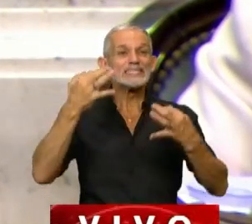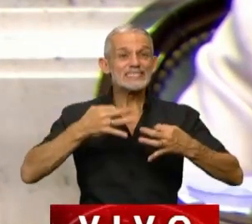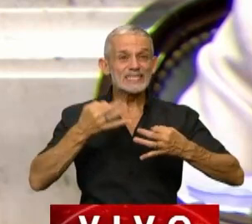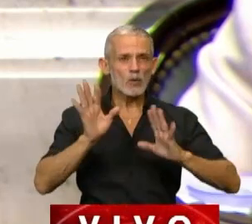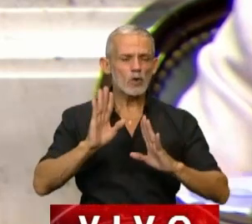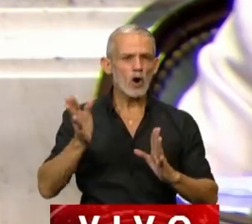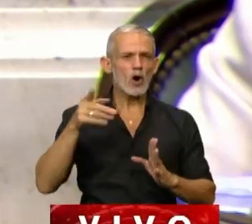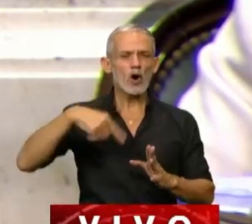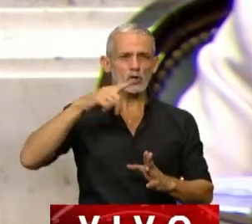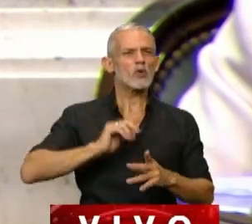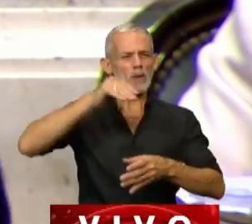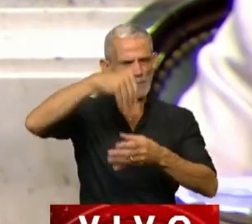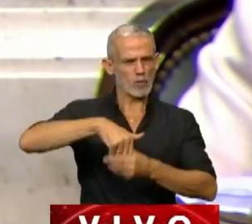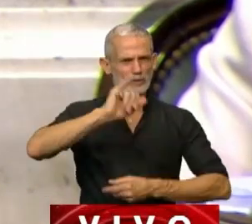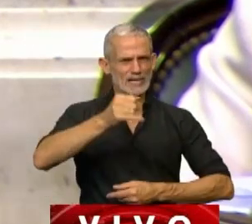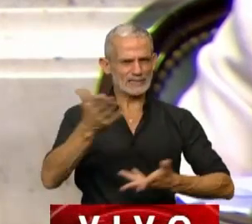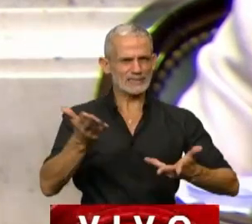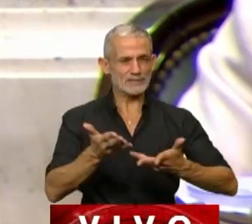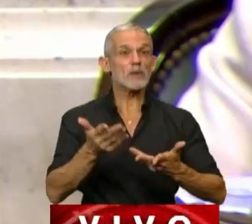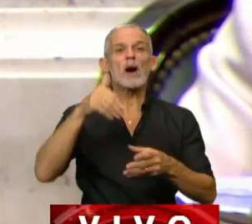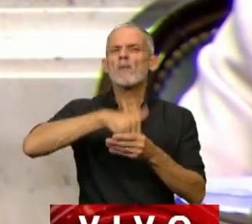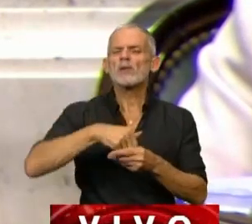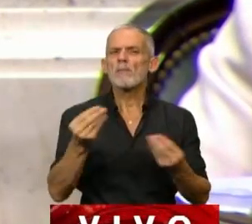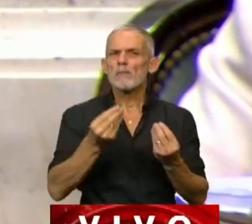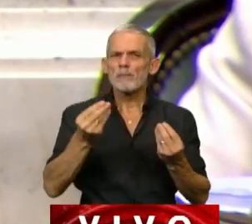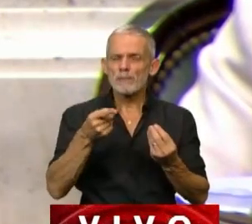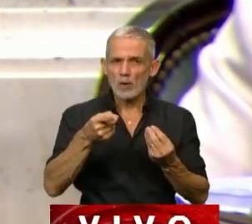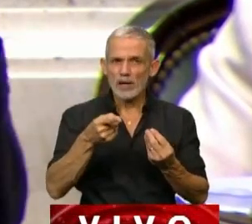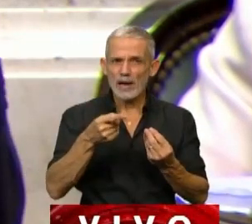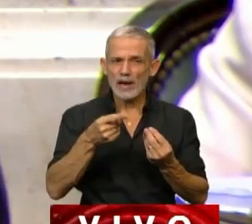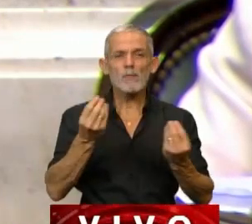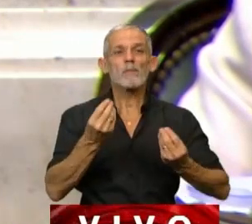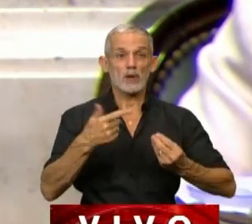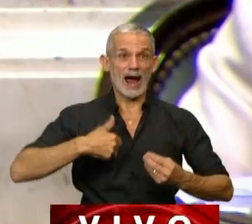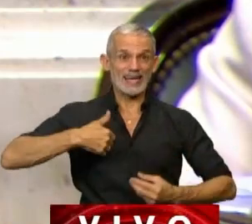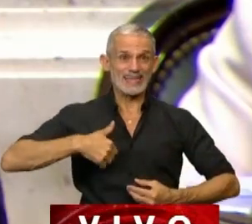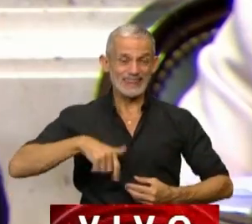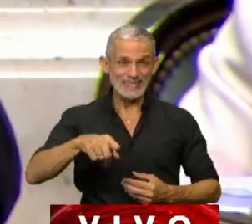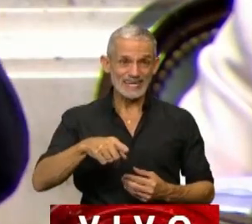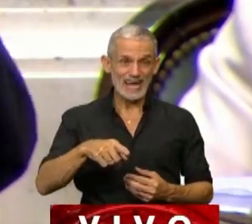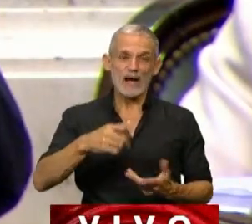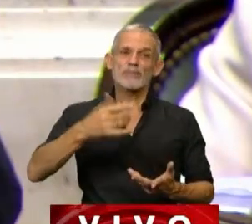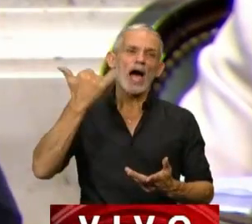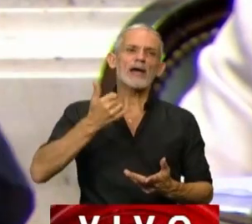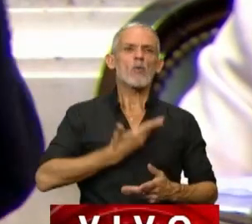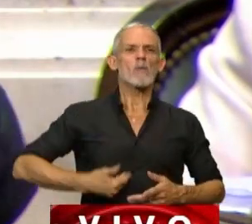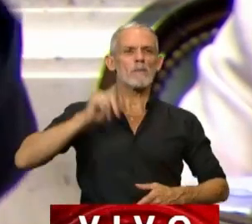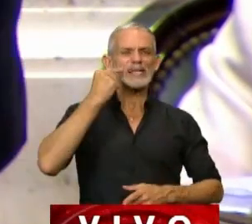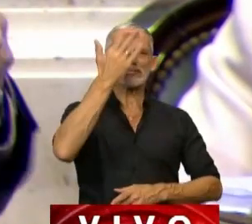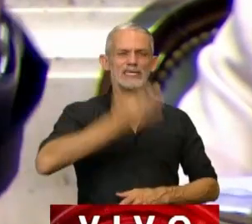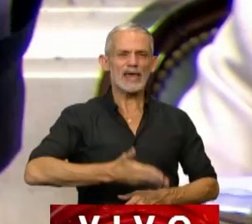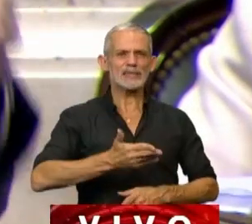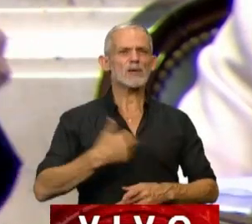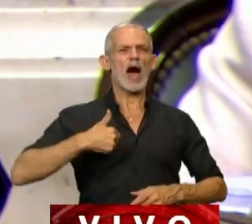y vamos a votar. Pero vamos a votar fundamentalmente porque la Argentina, hay un presidente que pone